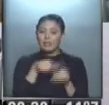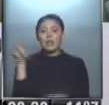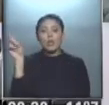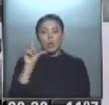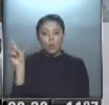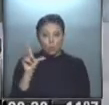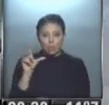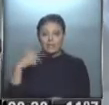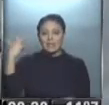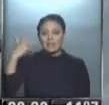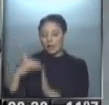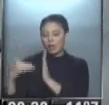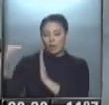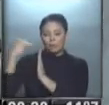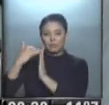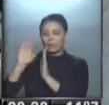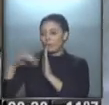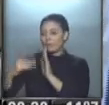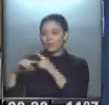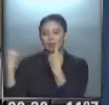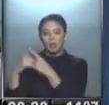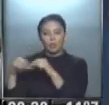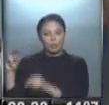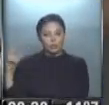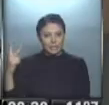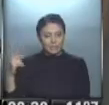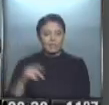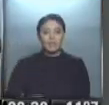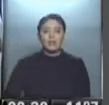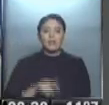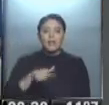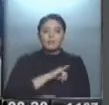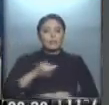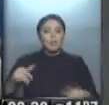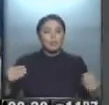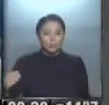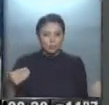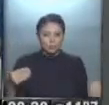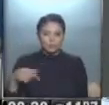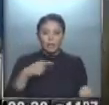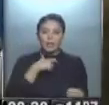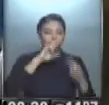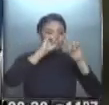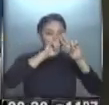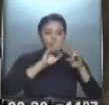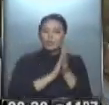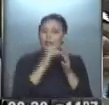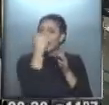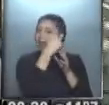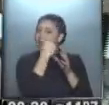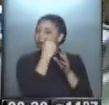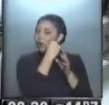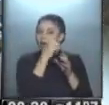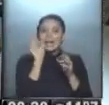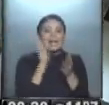lunes en el tercer piso al lado de la sala 3. La campaña, ¿en qué consiste? En hacer un examen de retina